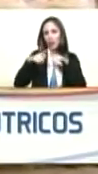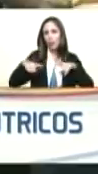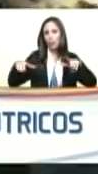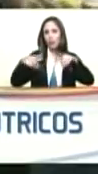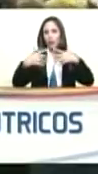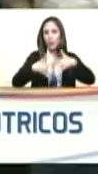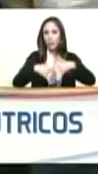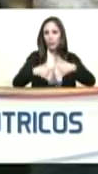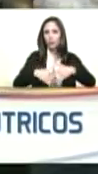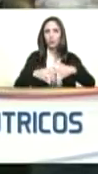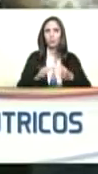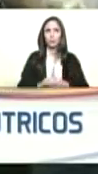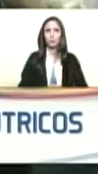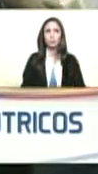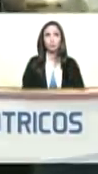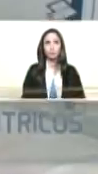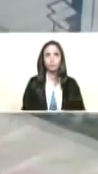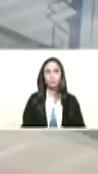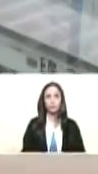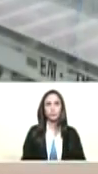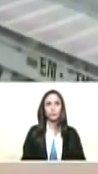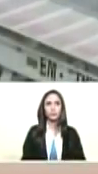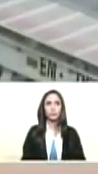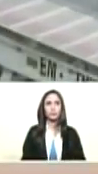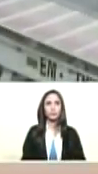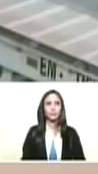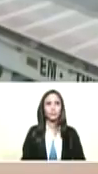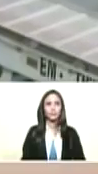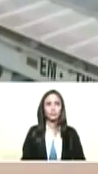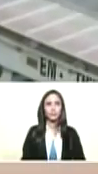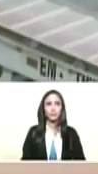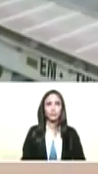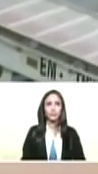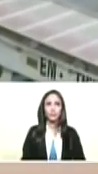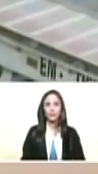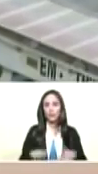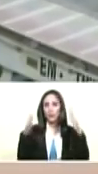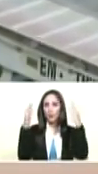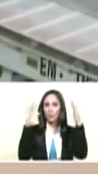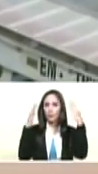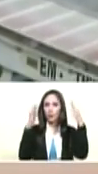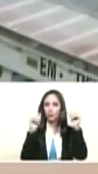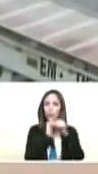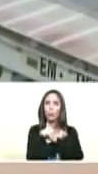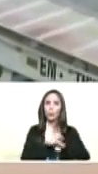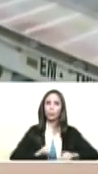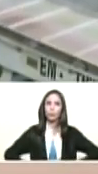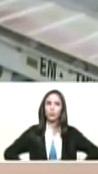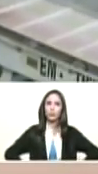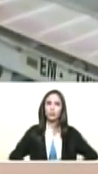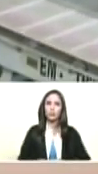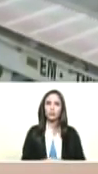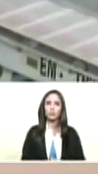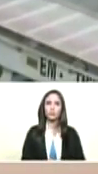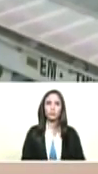procesos productivos. Adelante, presidente. Aplauso a Portuguesa, querido gobernador.